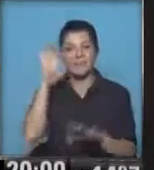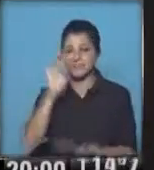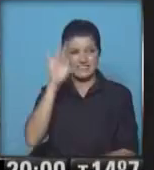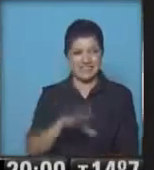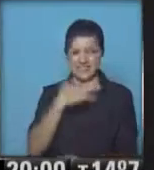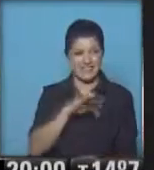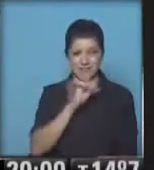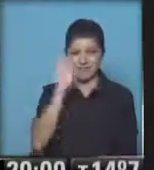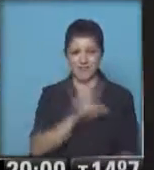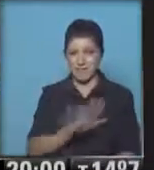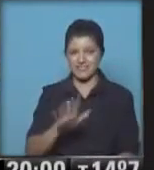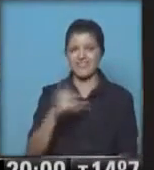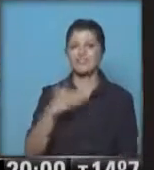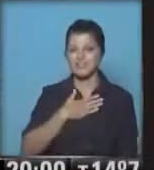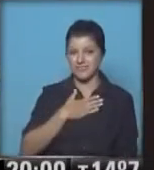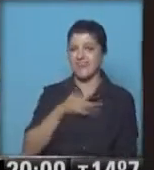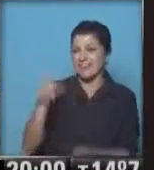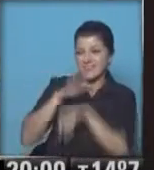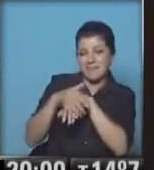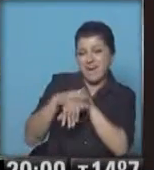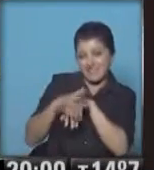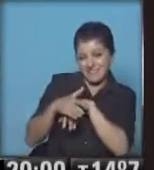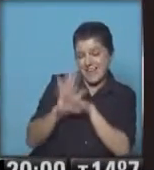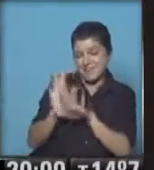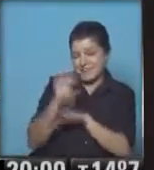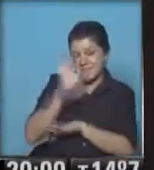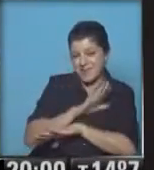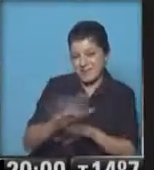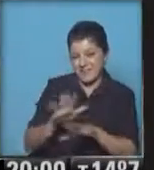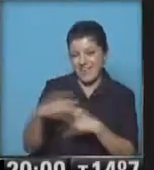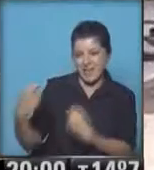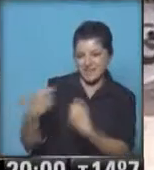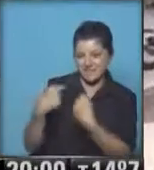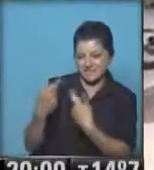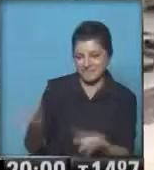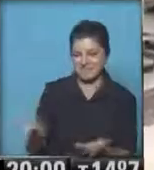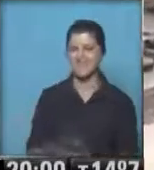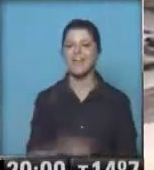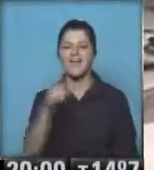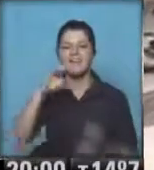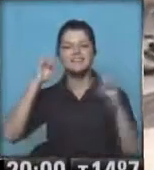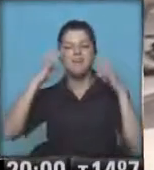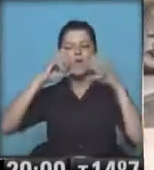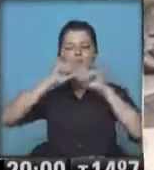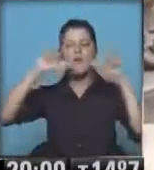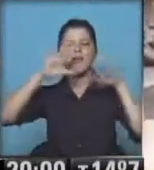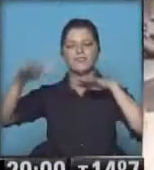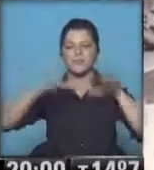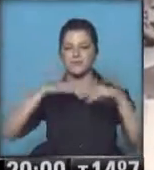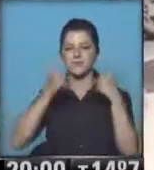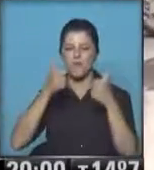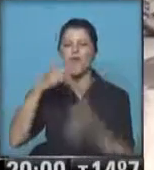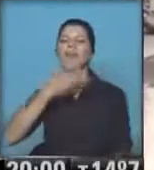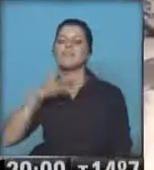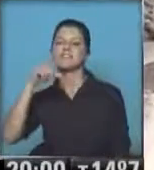más. La profesora me estaba acariciando, animándome. Afloran los recuerdos con admiración en la frágil voz de